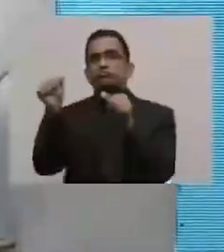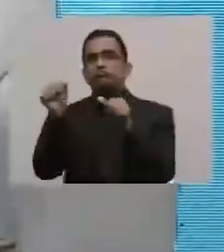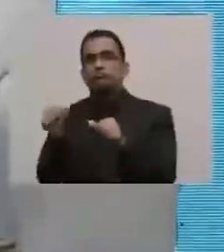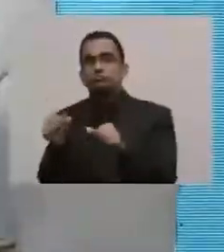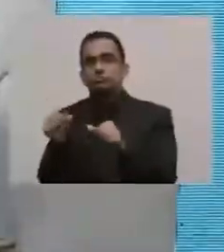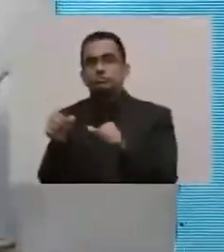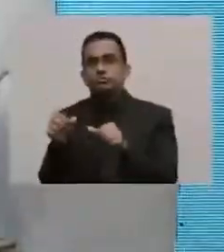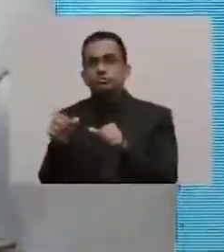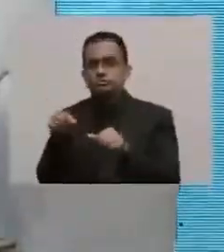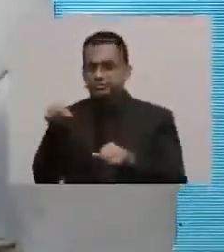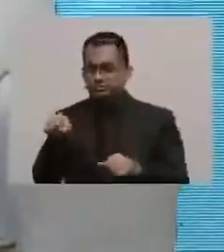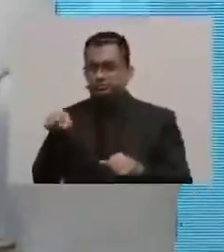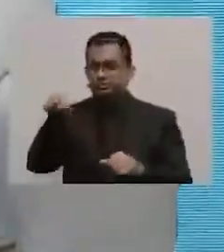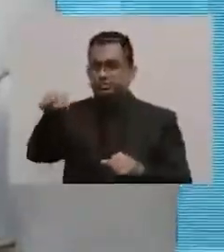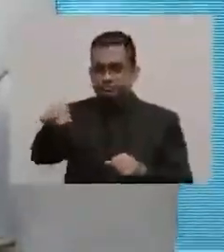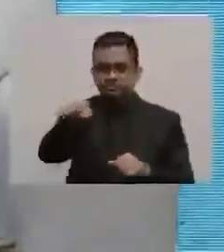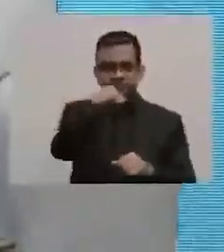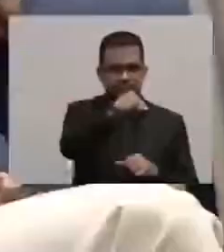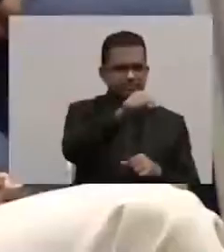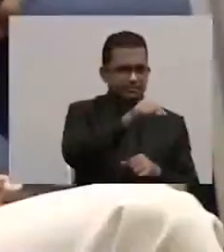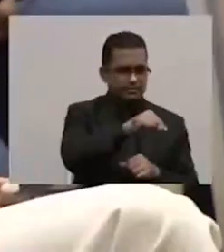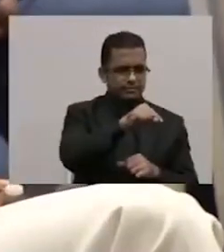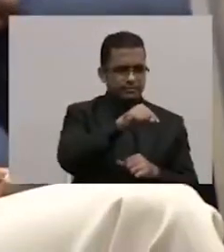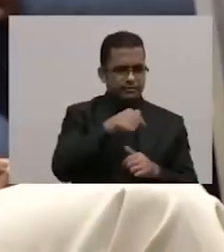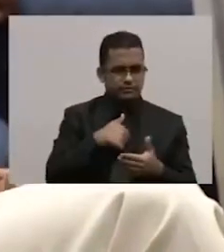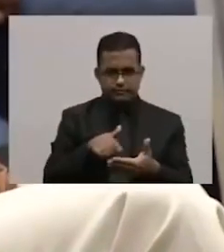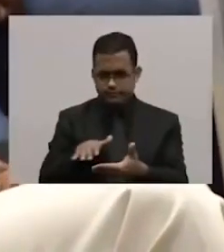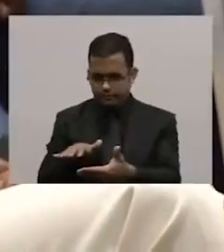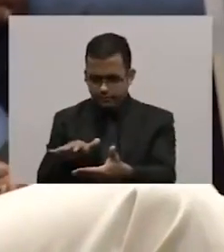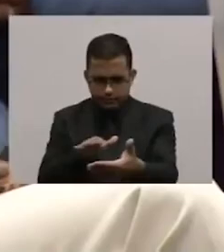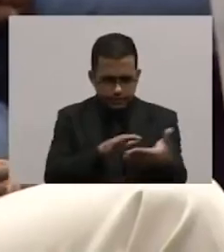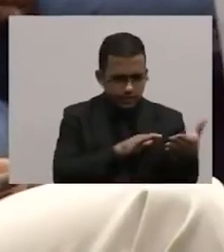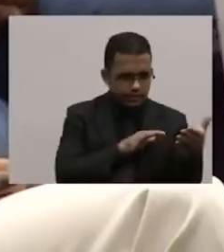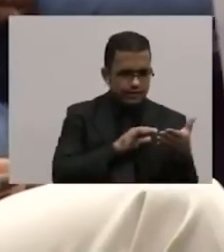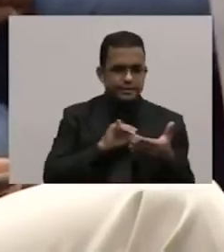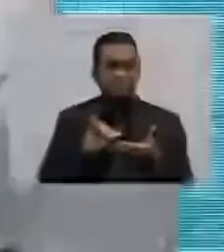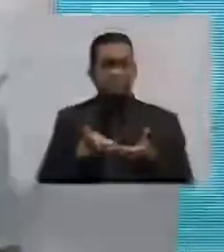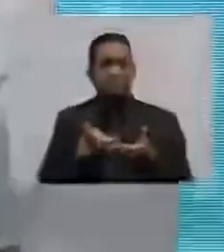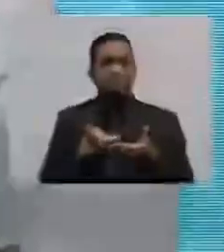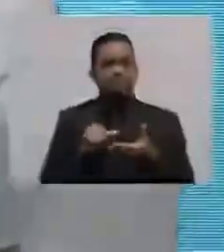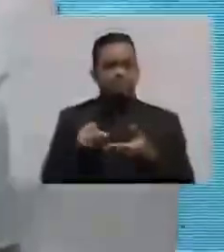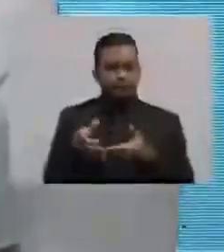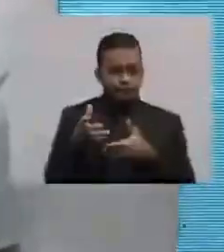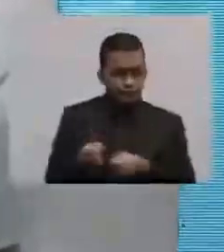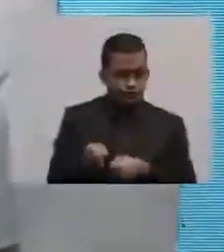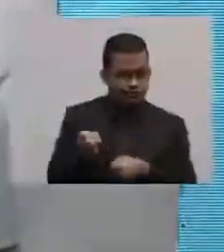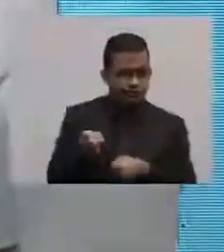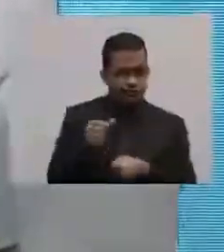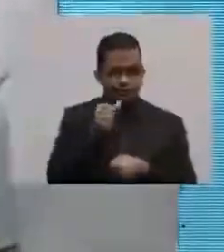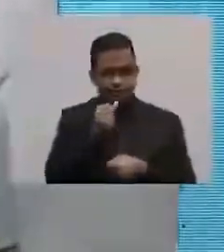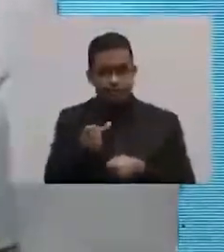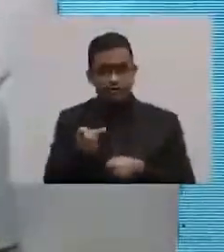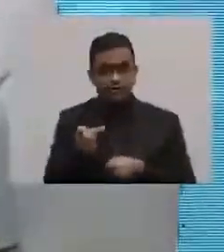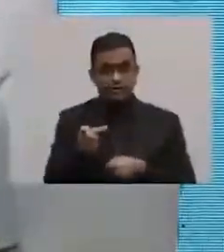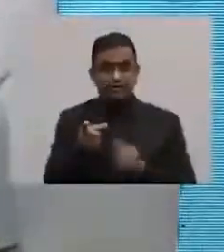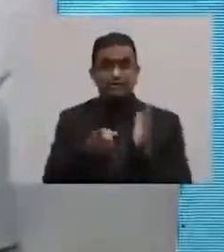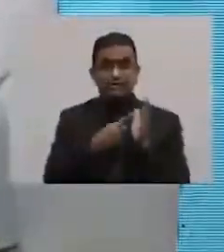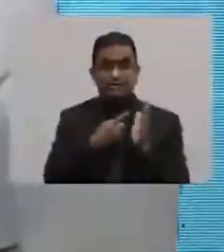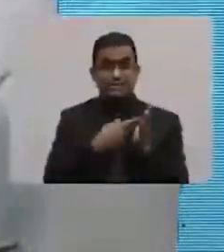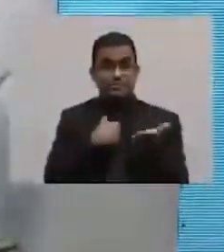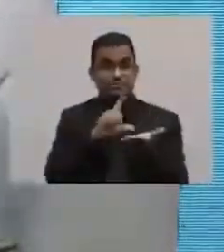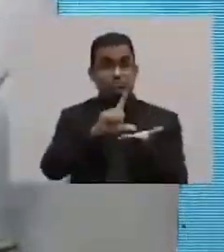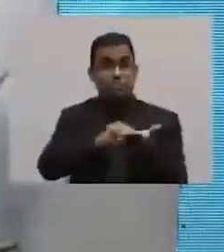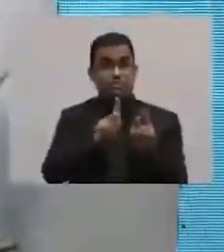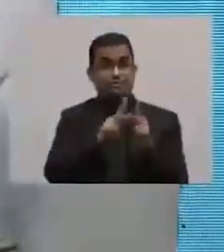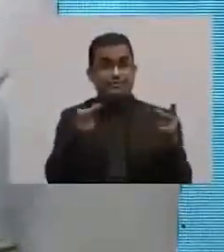es un modo rápido de conculcar la credibilidad de un periodista. Conculcas y pasa que muchas veces